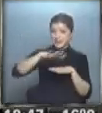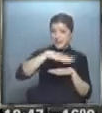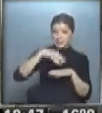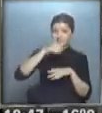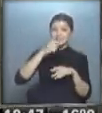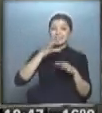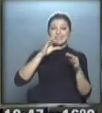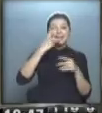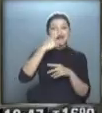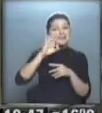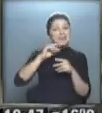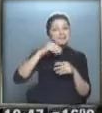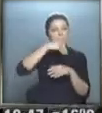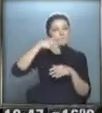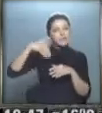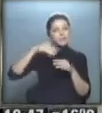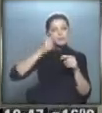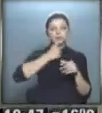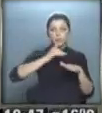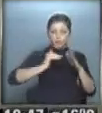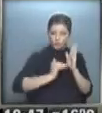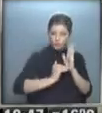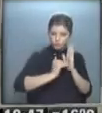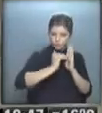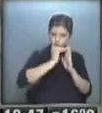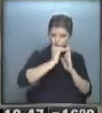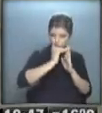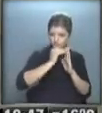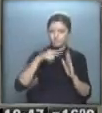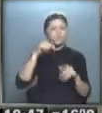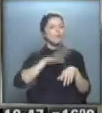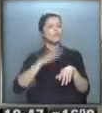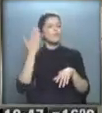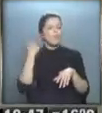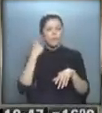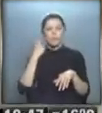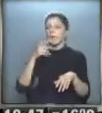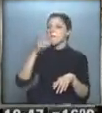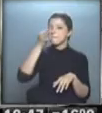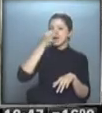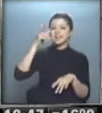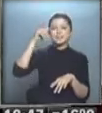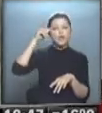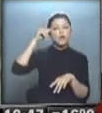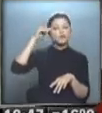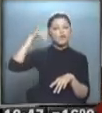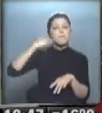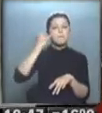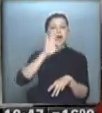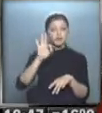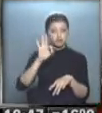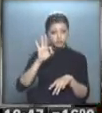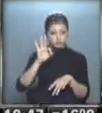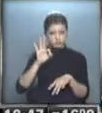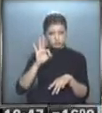30 milímetros de agua. Sí, 30 milímetros de agua. ¿Cuándo? El 28 de mayo. El 28 de mayo, dice. 28